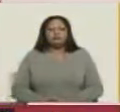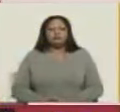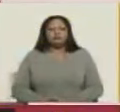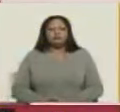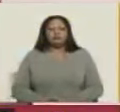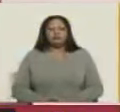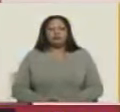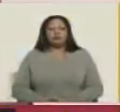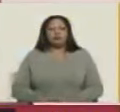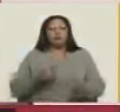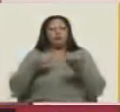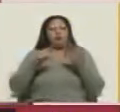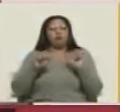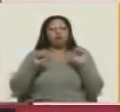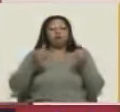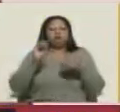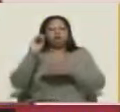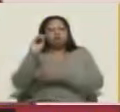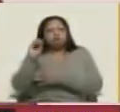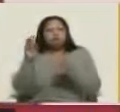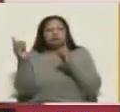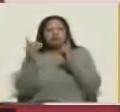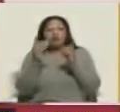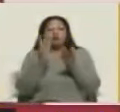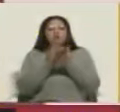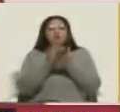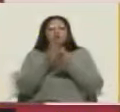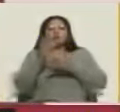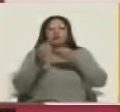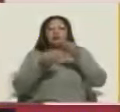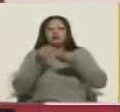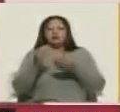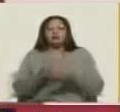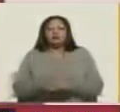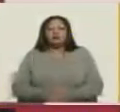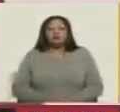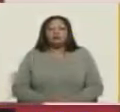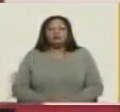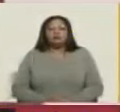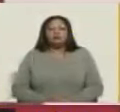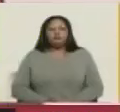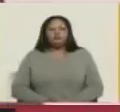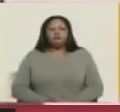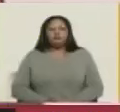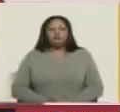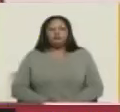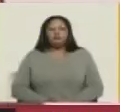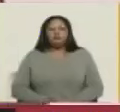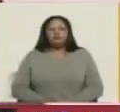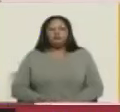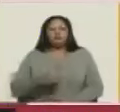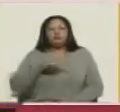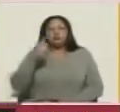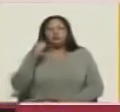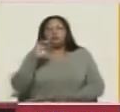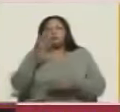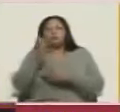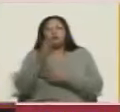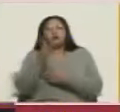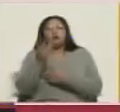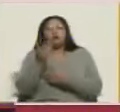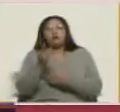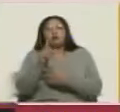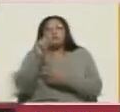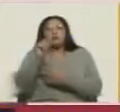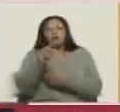¿Cuántas iniciativas? Todas esas iniciativas tuvieron como decir, llegamos a un